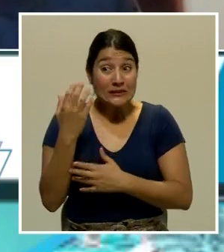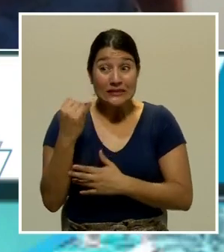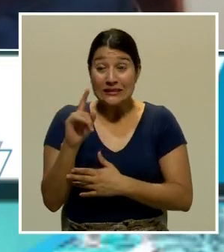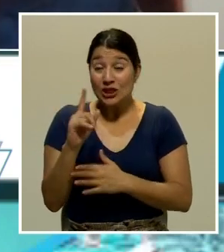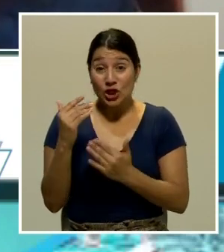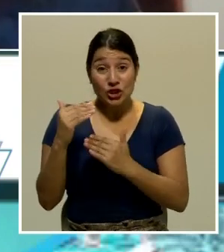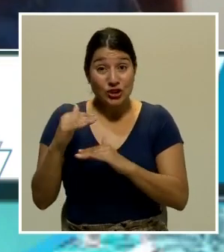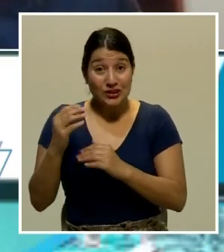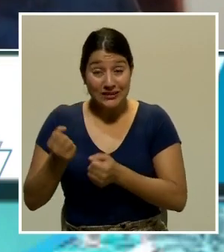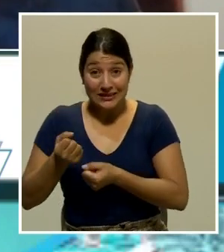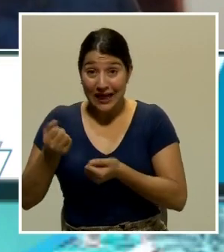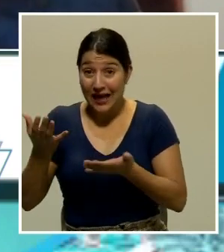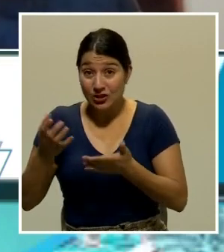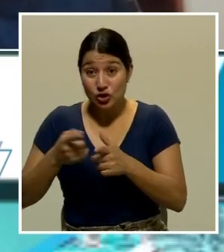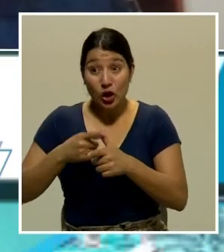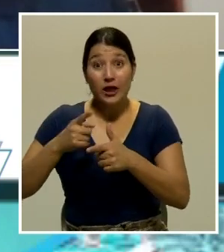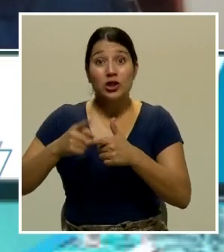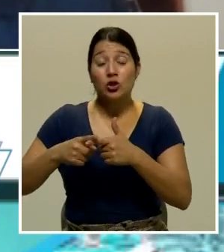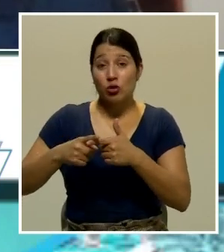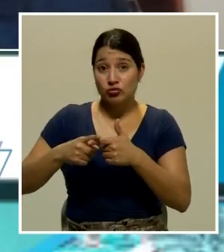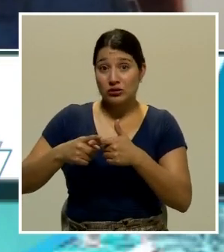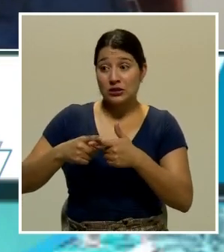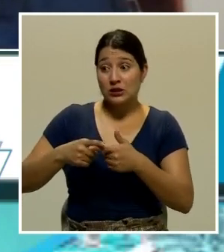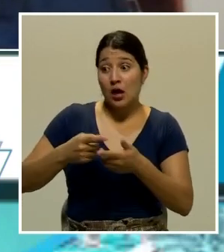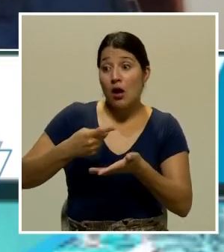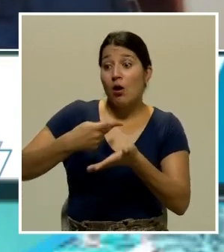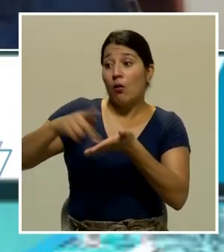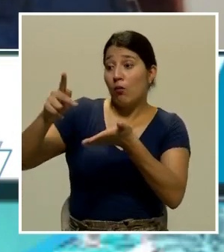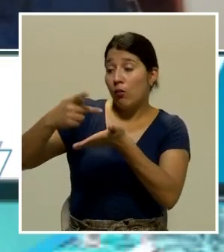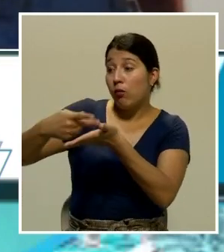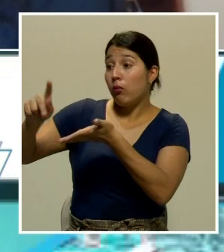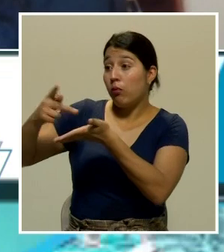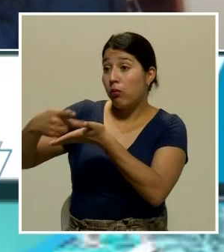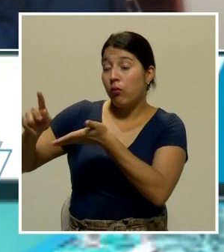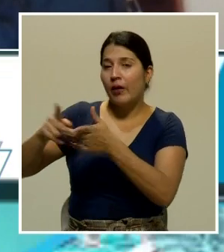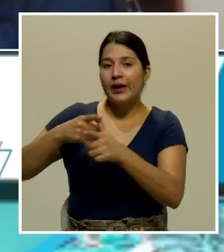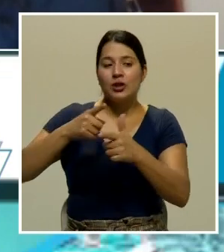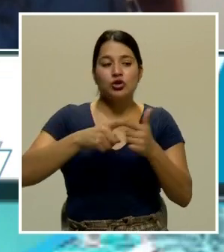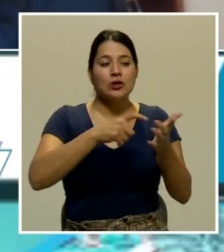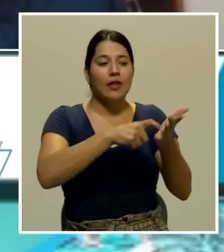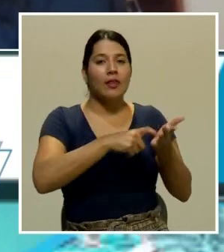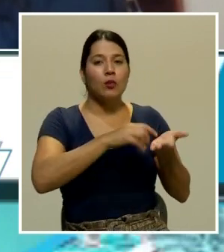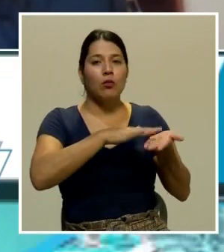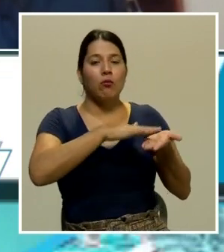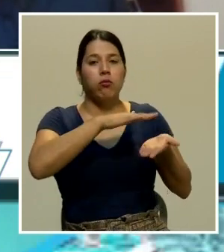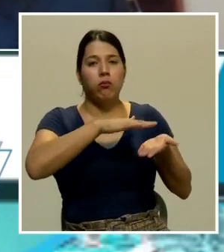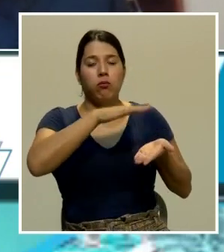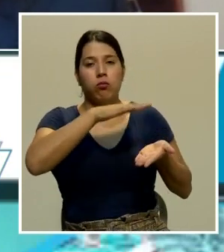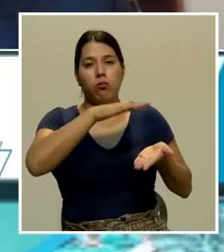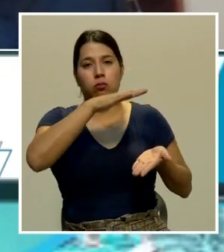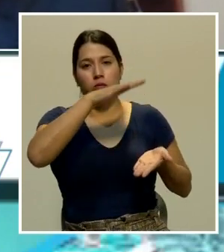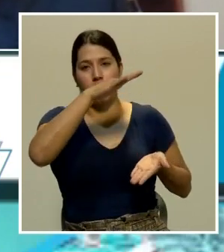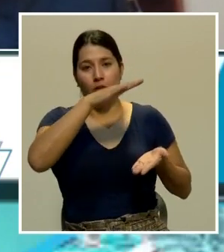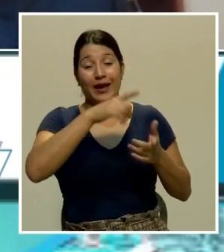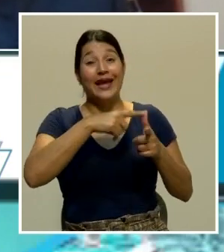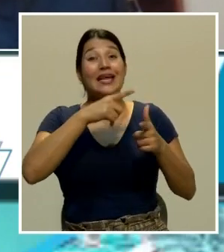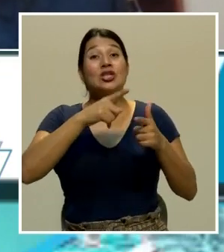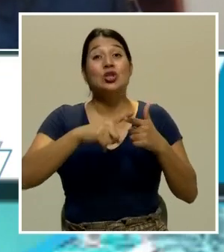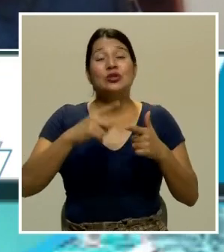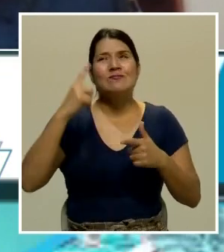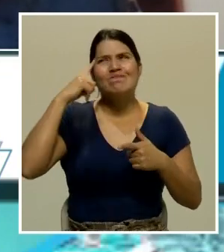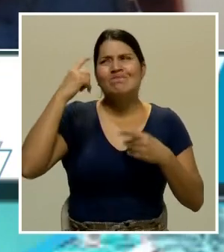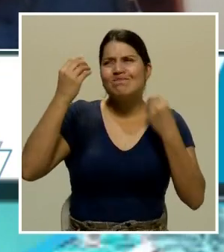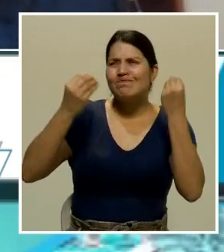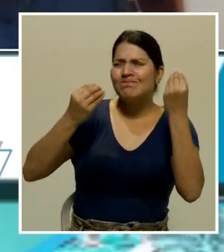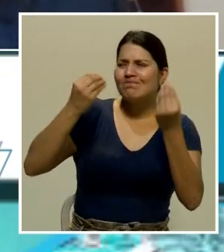seguir acumulando y acumulando y acumulando. Entonces, aquí lo que hay es un conjunto de medidas para que el gasto no crezca y una